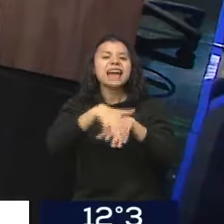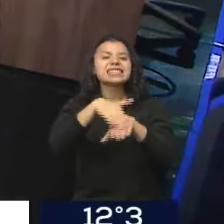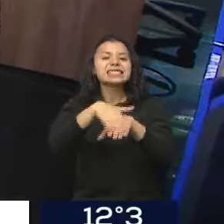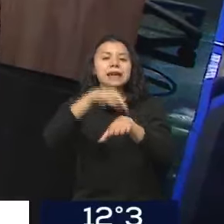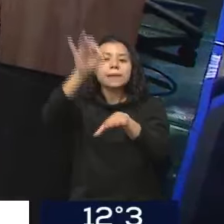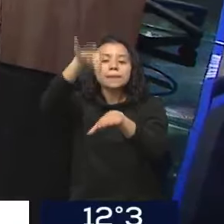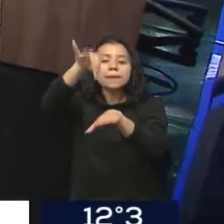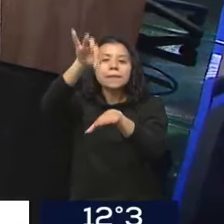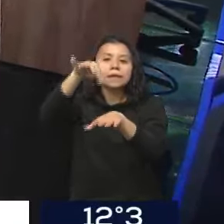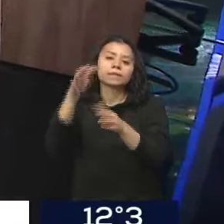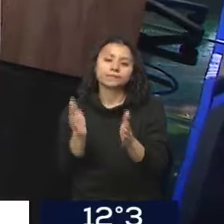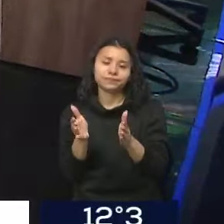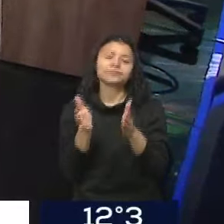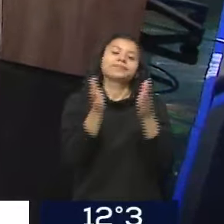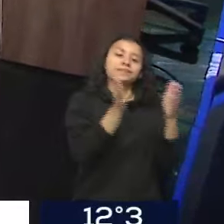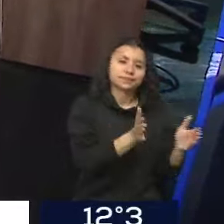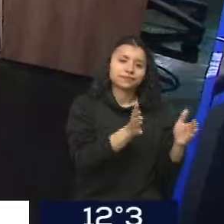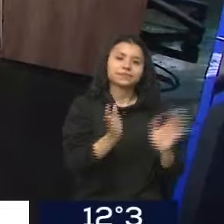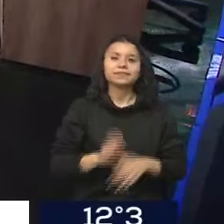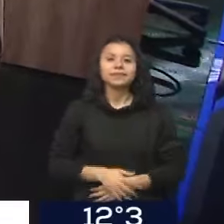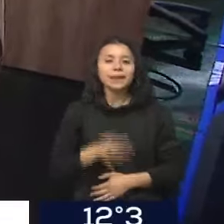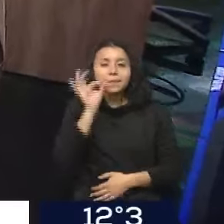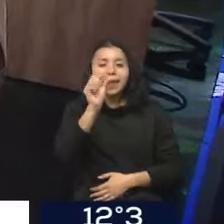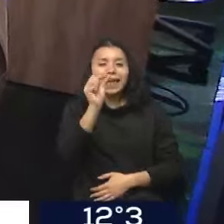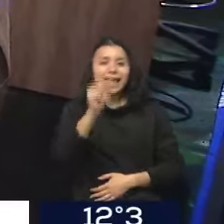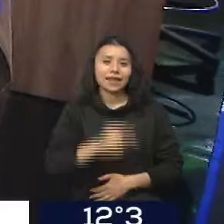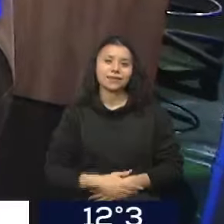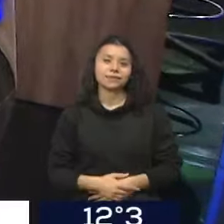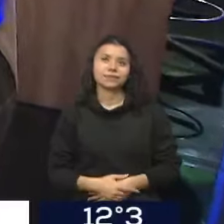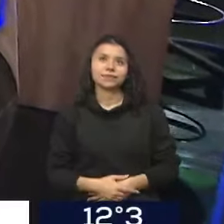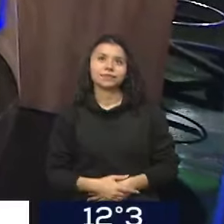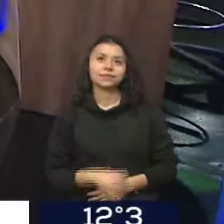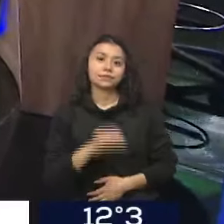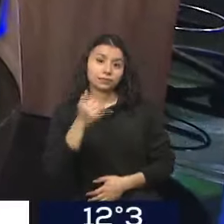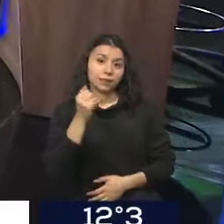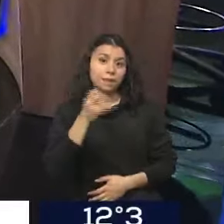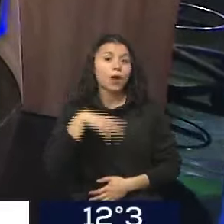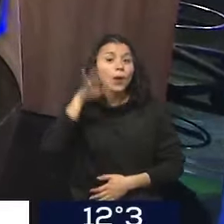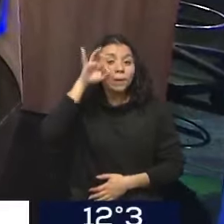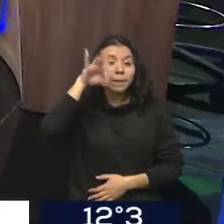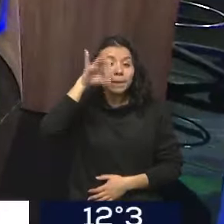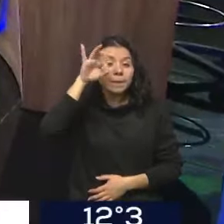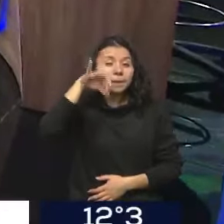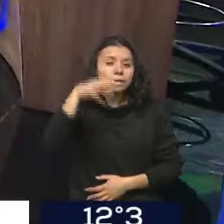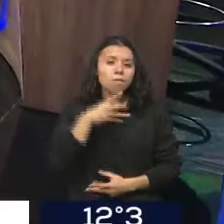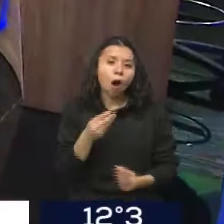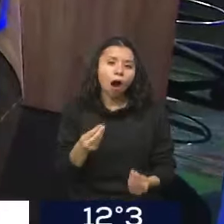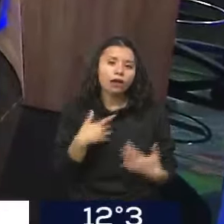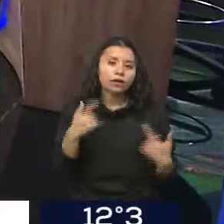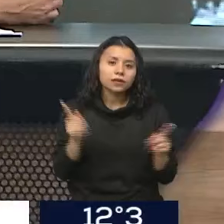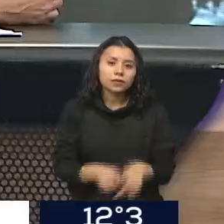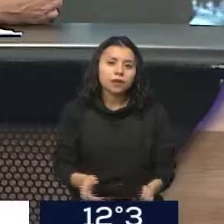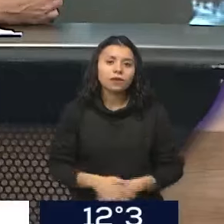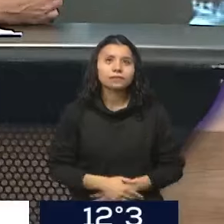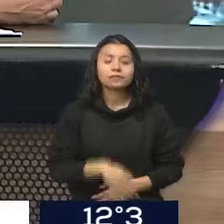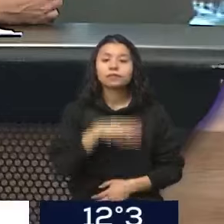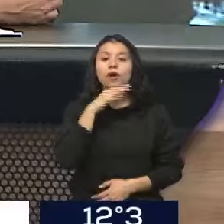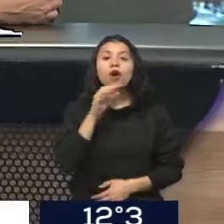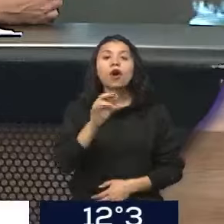eso que pequeña, te arriba de la cama. Pequeño, pero molesta. Mirá vos la gotita traviesa donde va a mojar. ¿Jorgito?